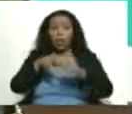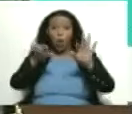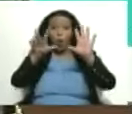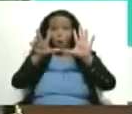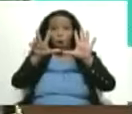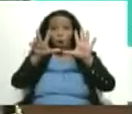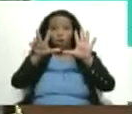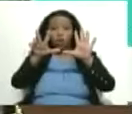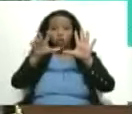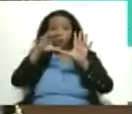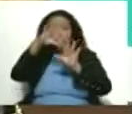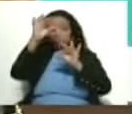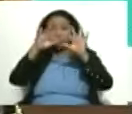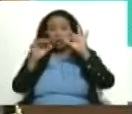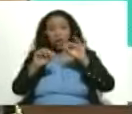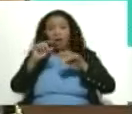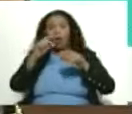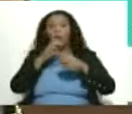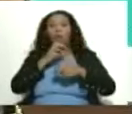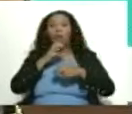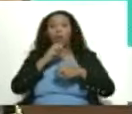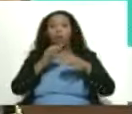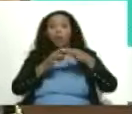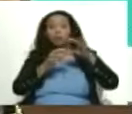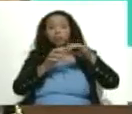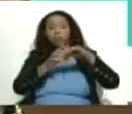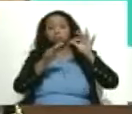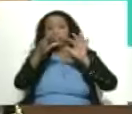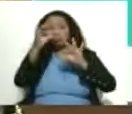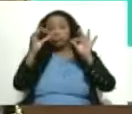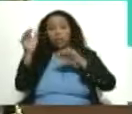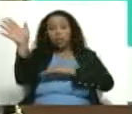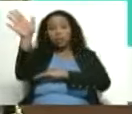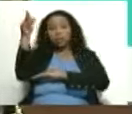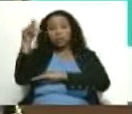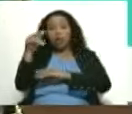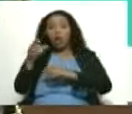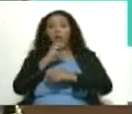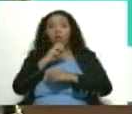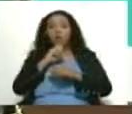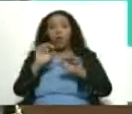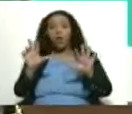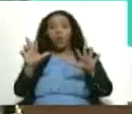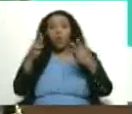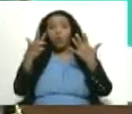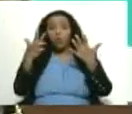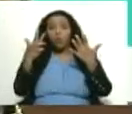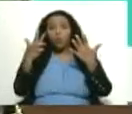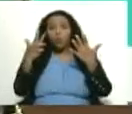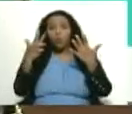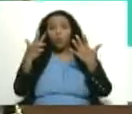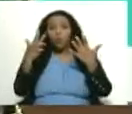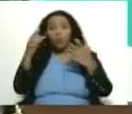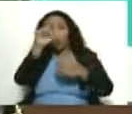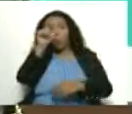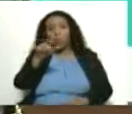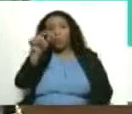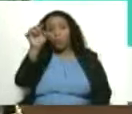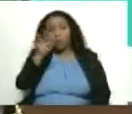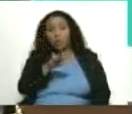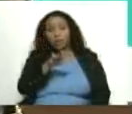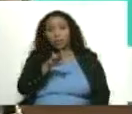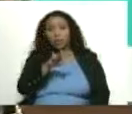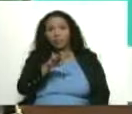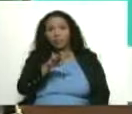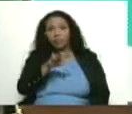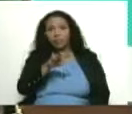8 estrellas de oro, una en representación de cada una de las estrellas de la bandera, la octava estrella que es la de Guayana, la estrella de